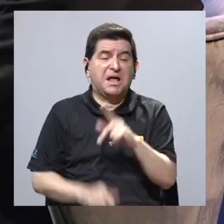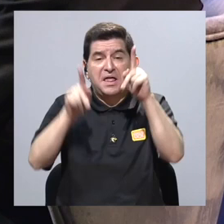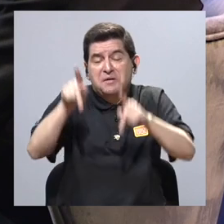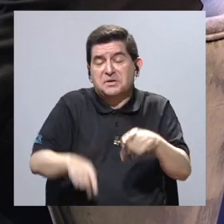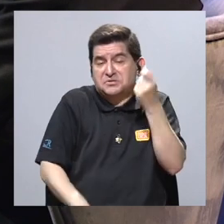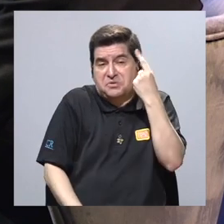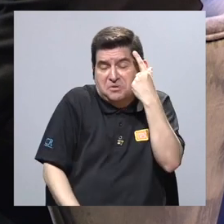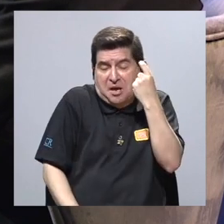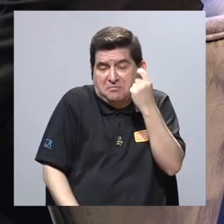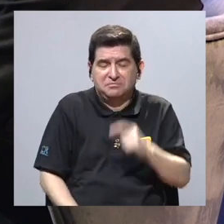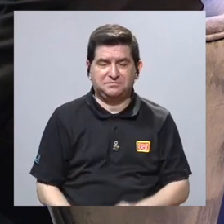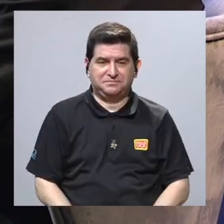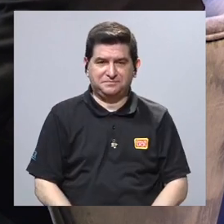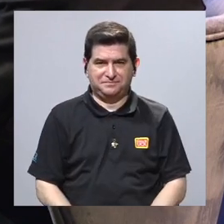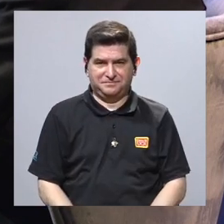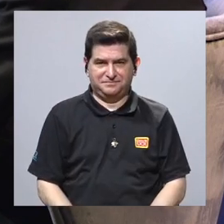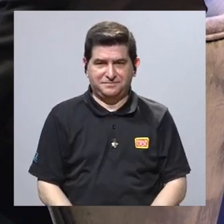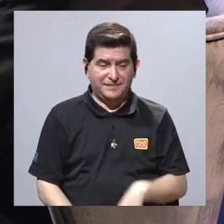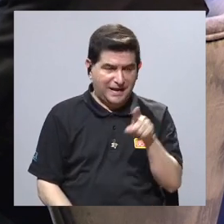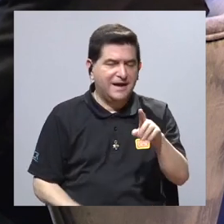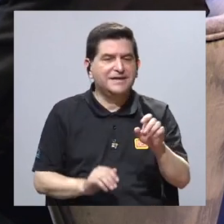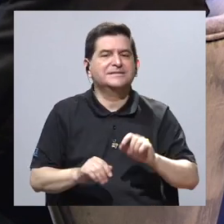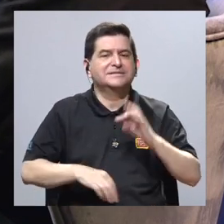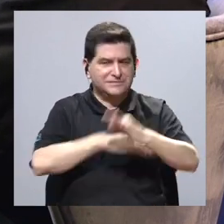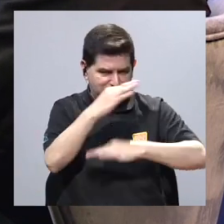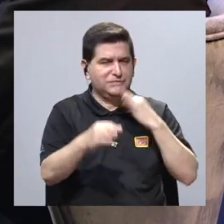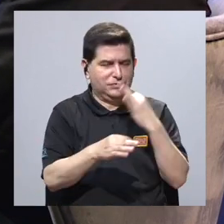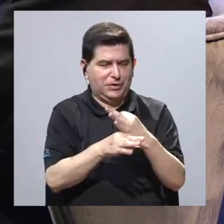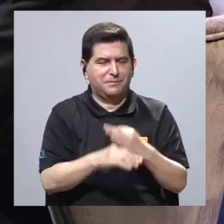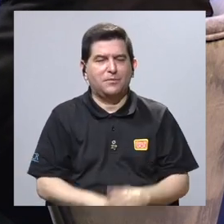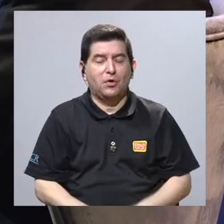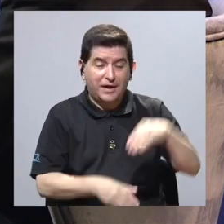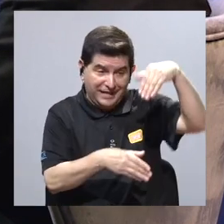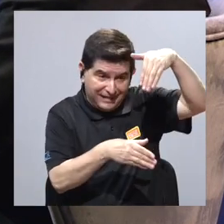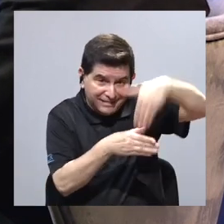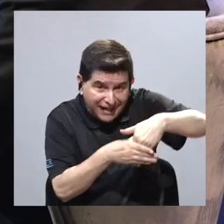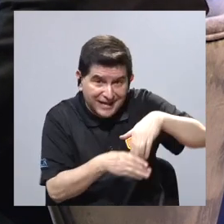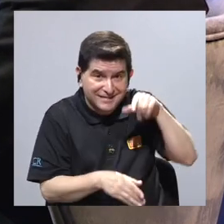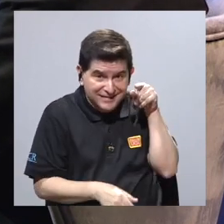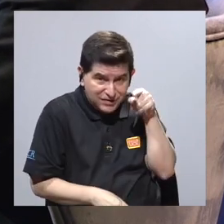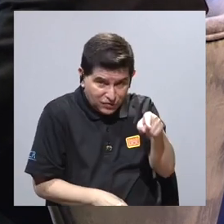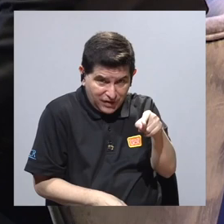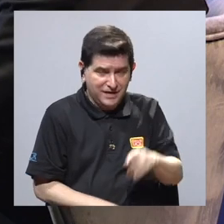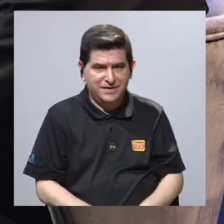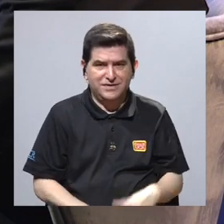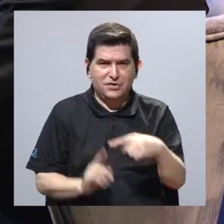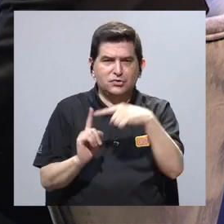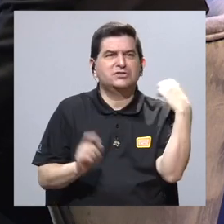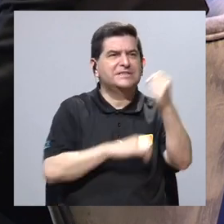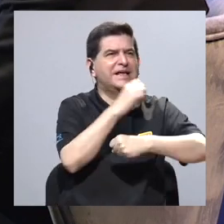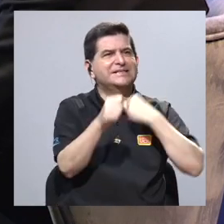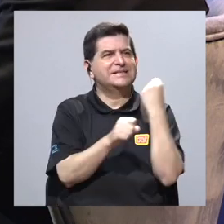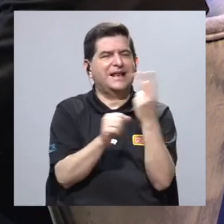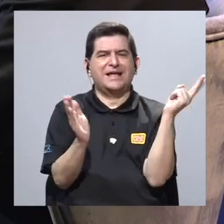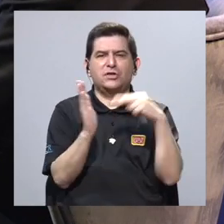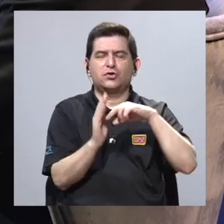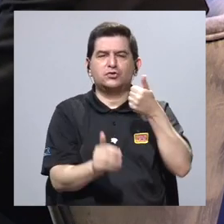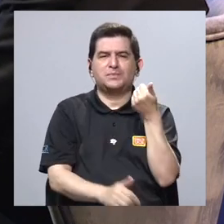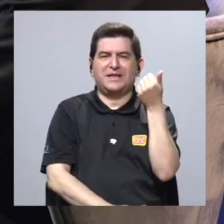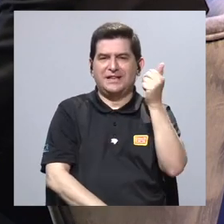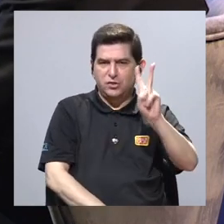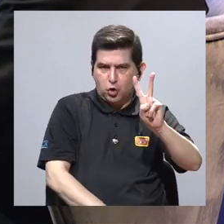persona. Entonces tenemos ese género. Dentro de ese género, a partir del